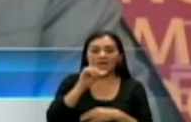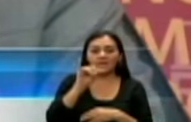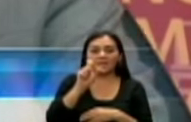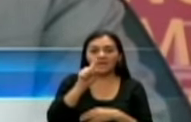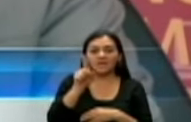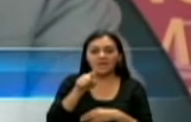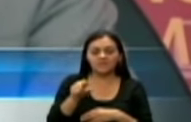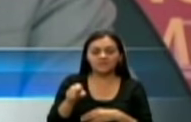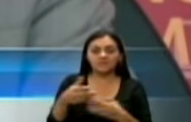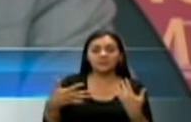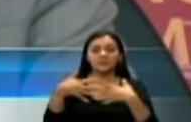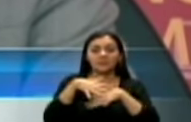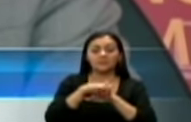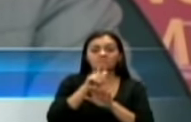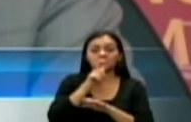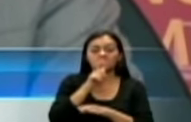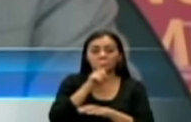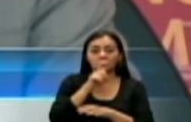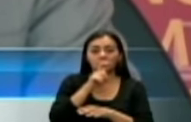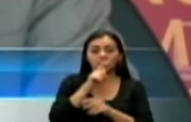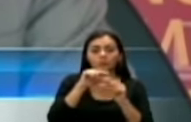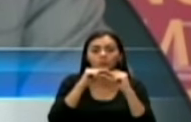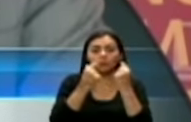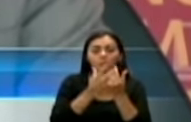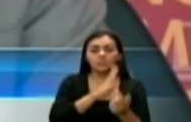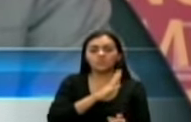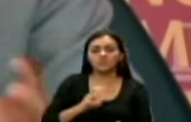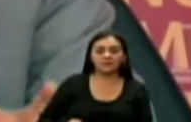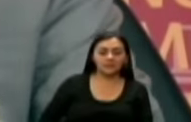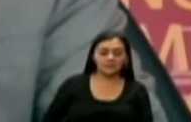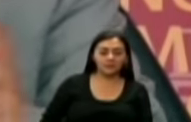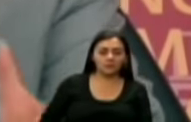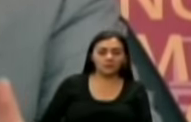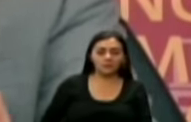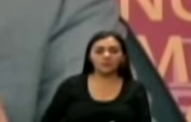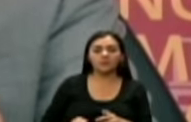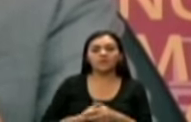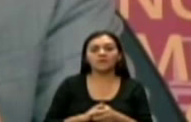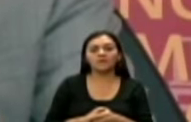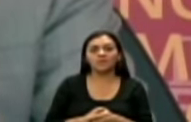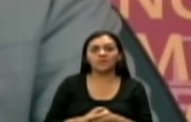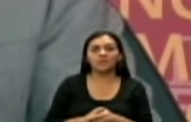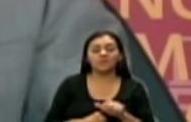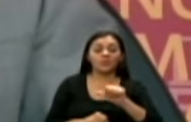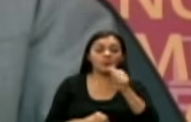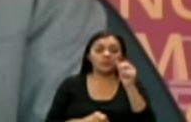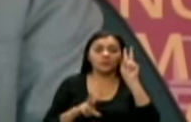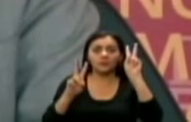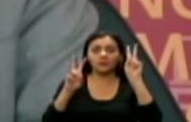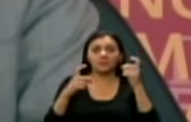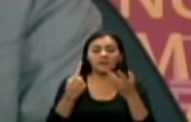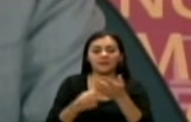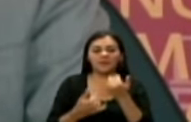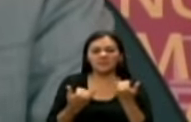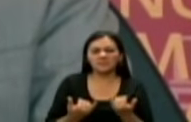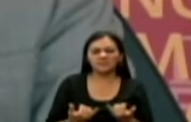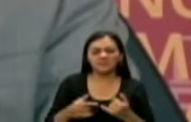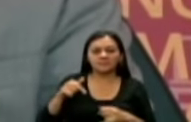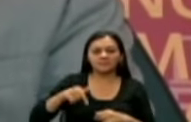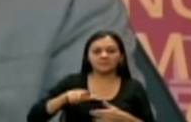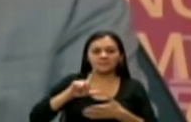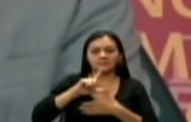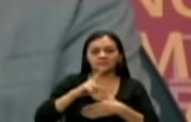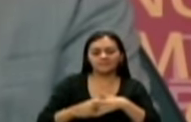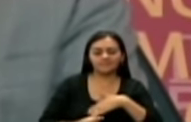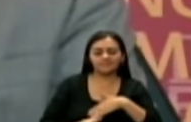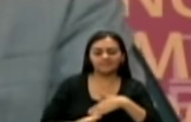es integrante del Frente de Farabundo Martí para la Liberación Nacional, hablando de otra mirada acerca de lo que está viviendo en este momento América